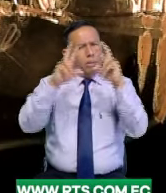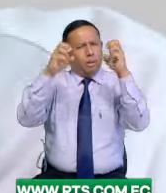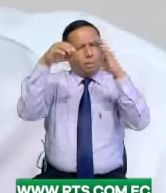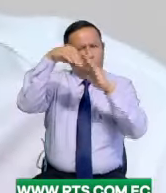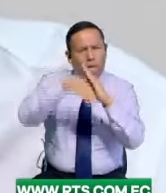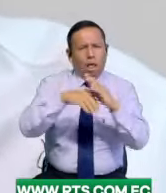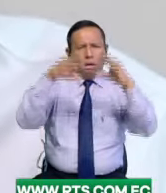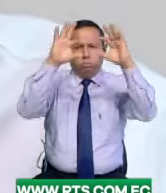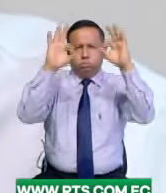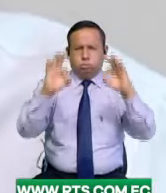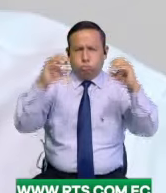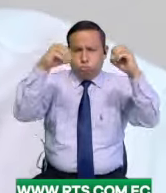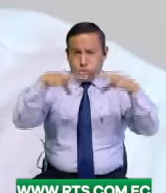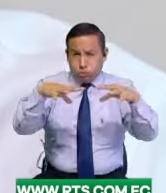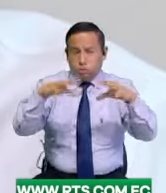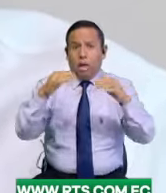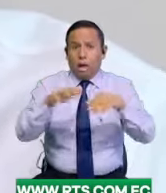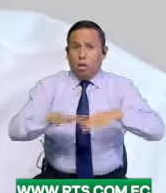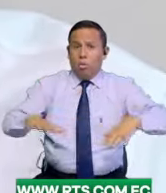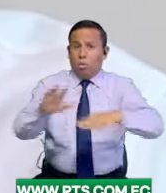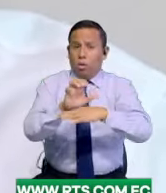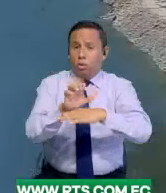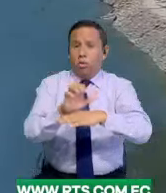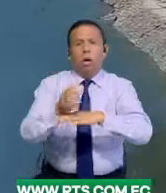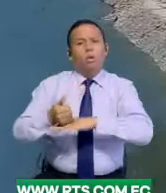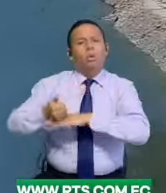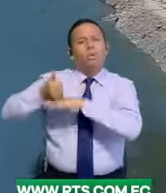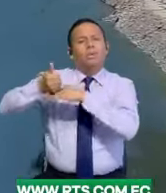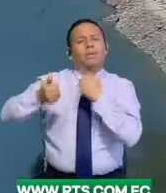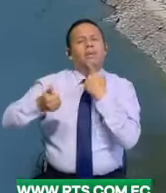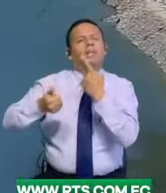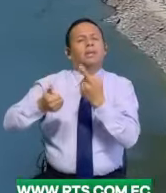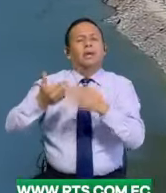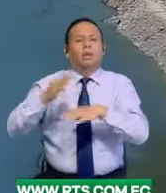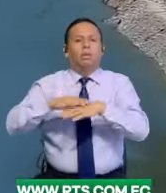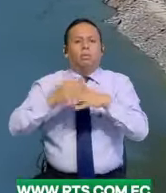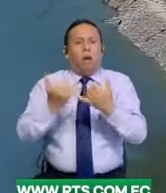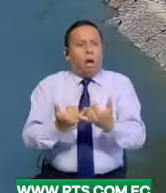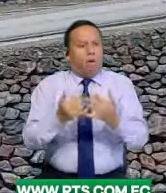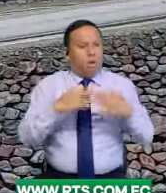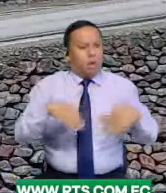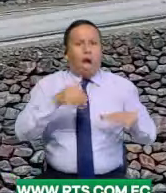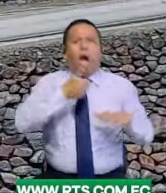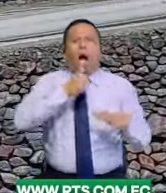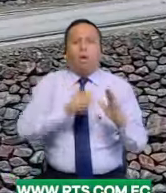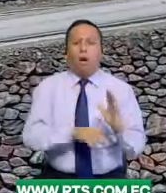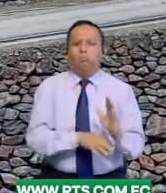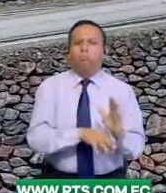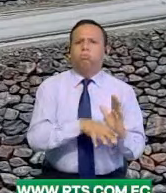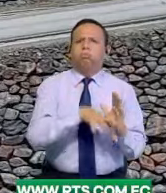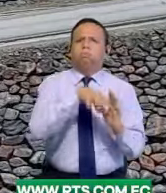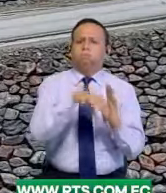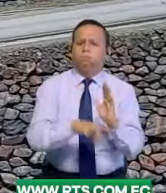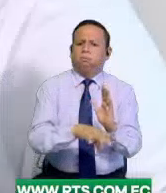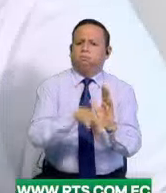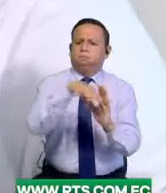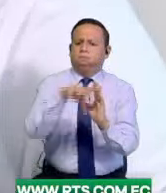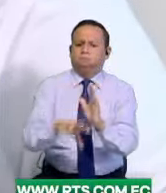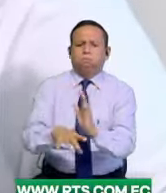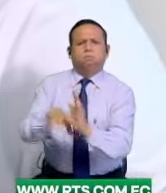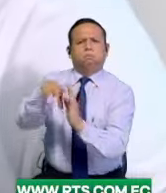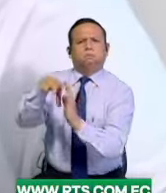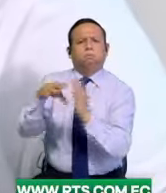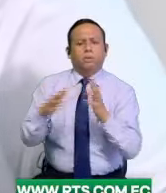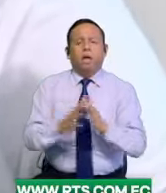país la autoridad explicó que esto es gracias a las condiciones hidrológicas que se presentan actual y